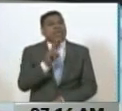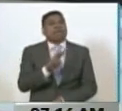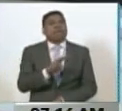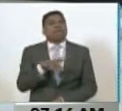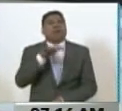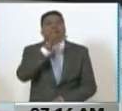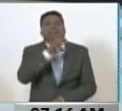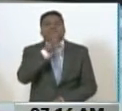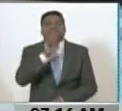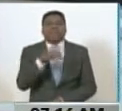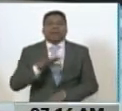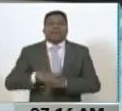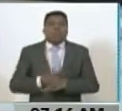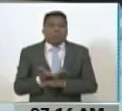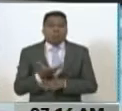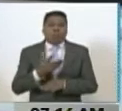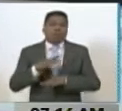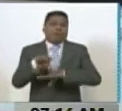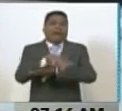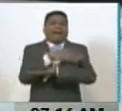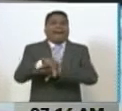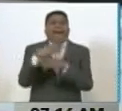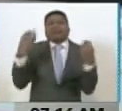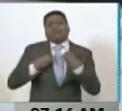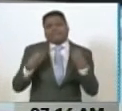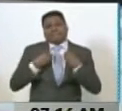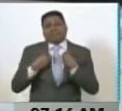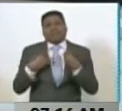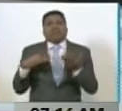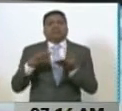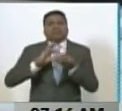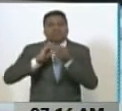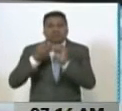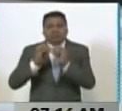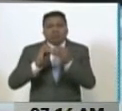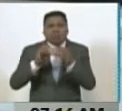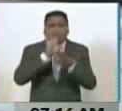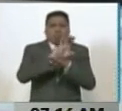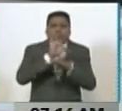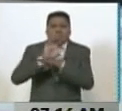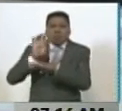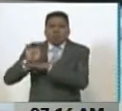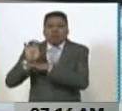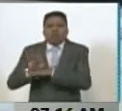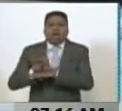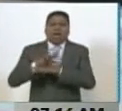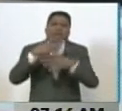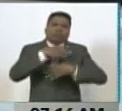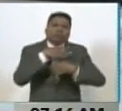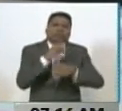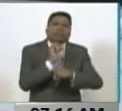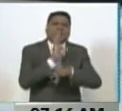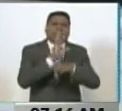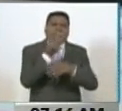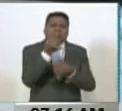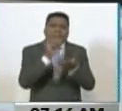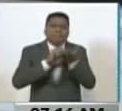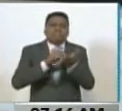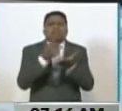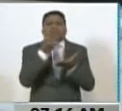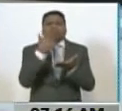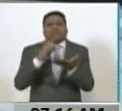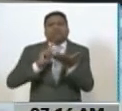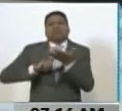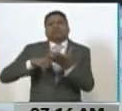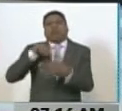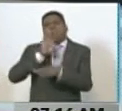situación de calle puede ser recuperado, rehabilitado, encontrar un hogar. Y ese es el trabajo que venimos haciendo durante estos 3 años de